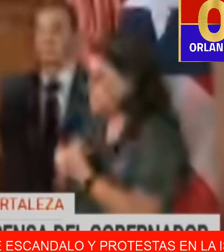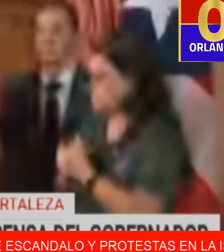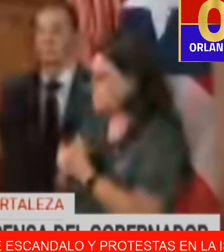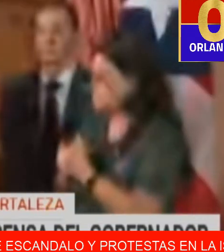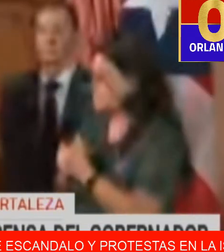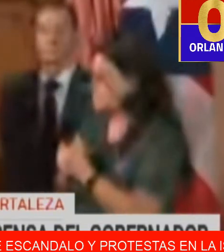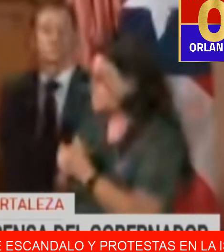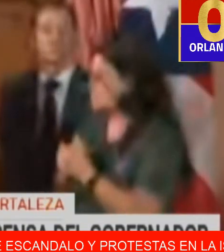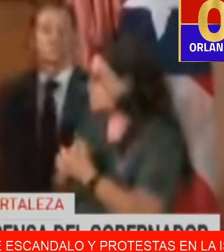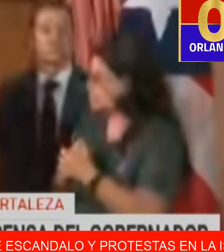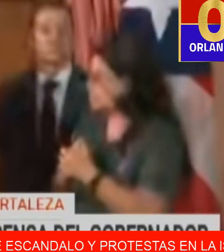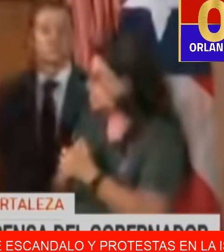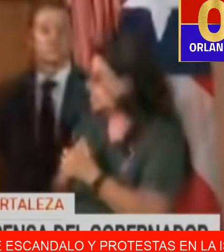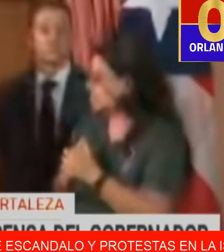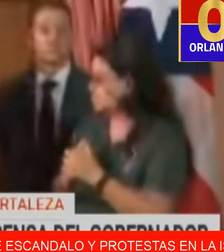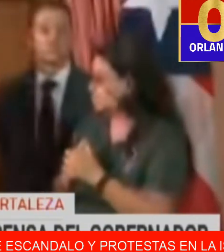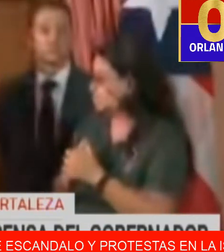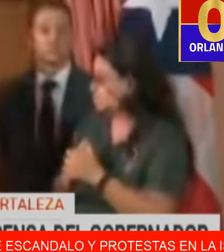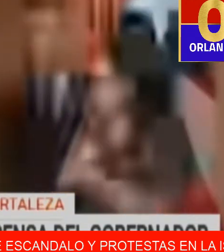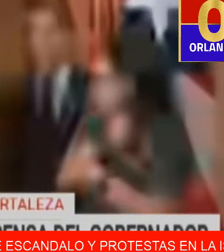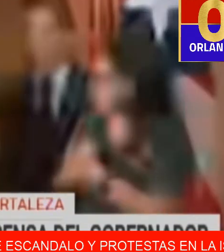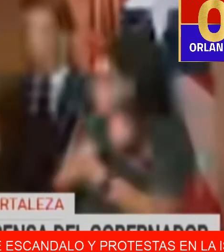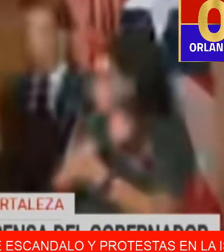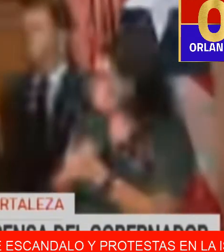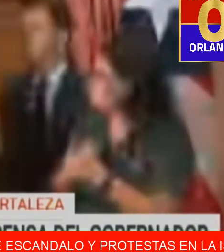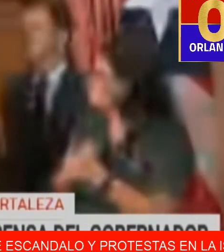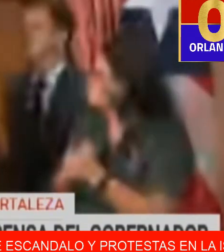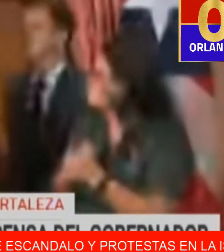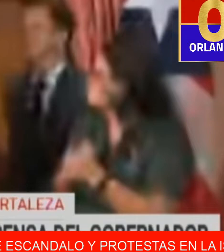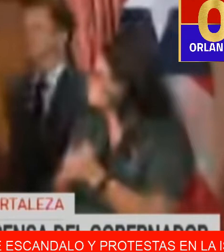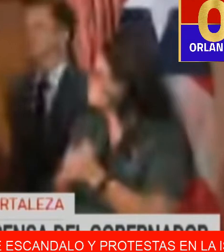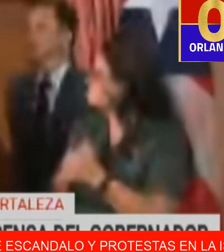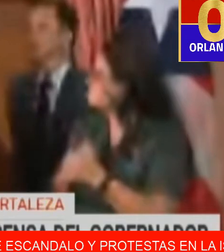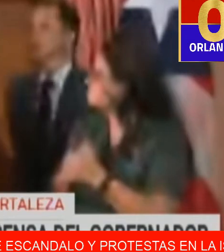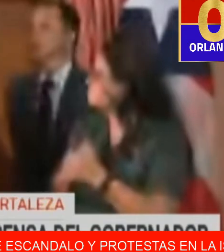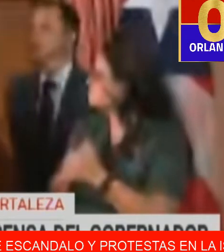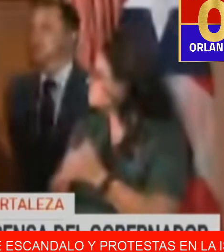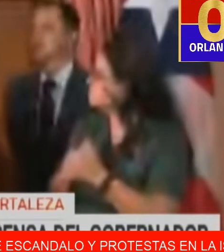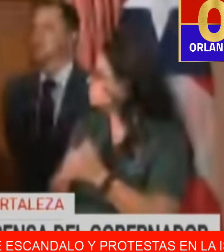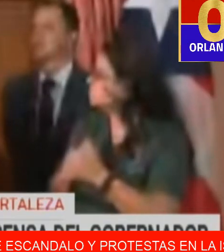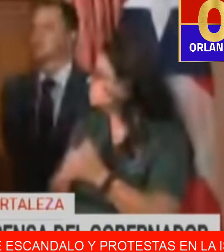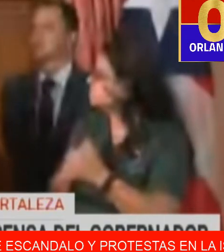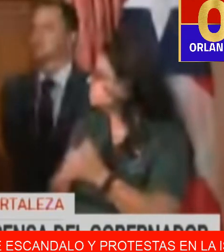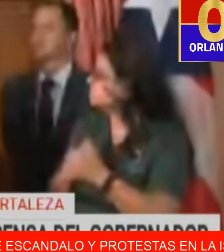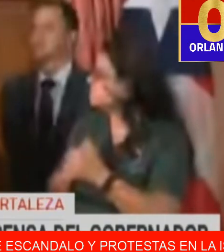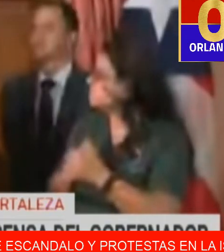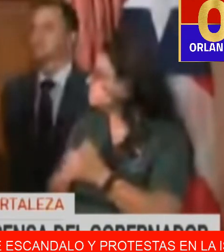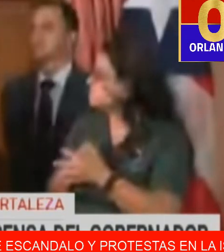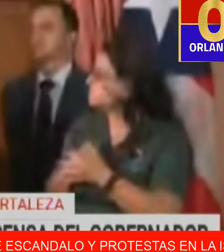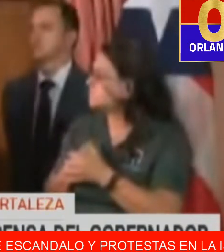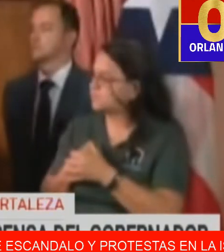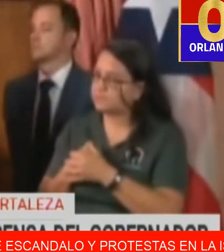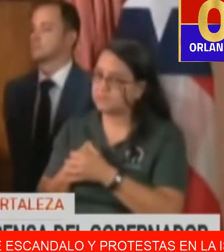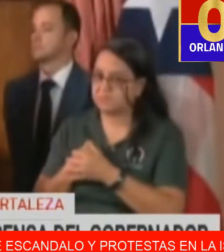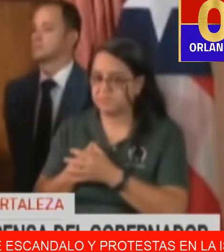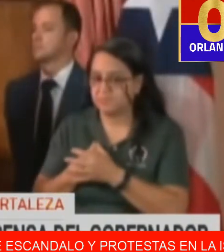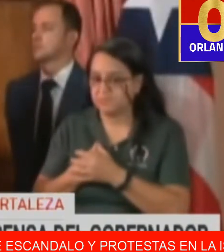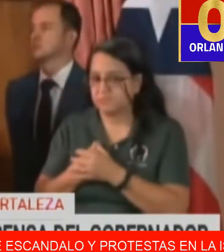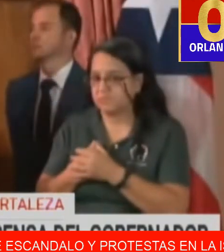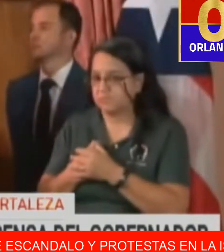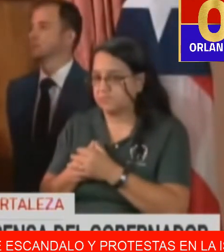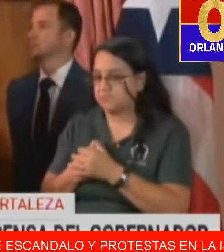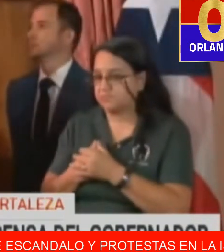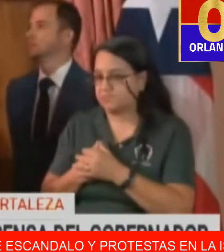entonces, como parte del saneamiento del gobierno,